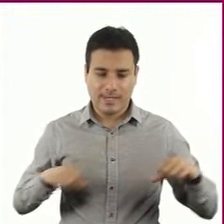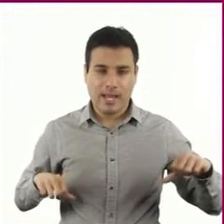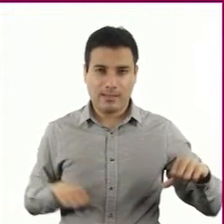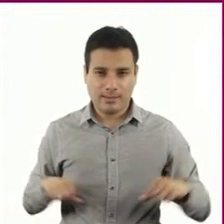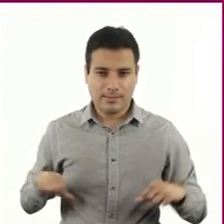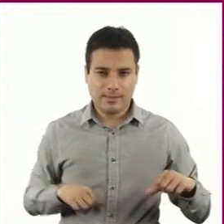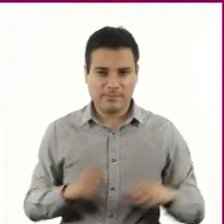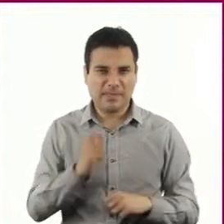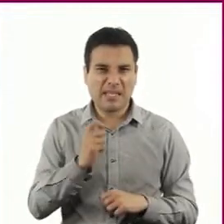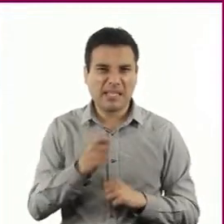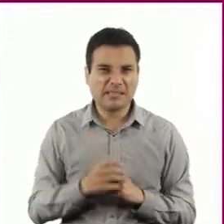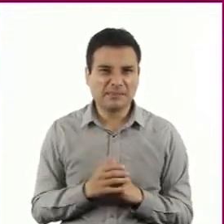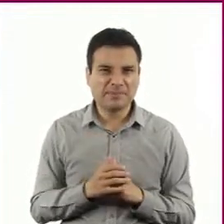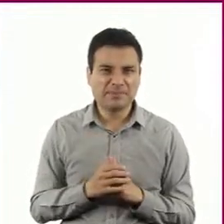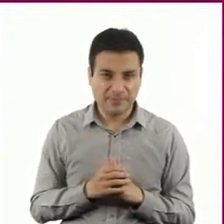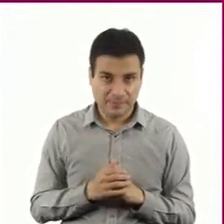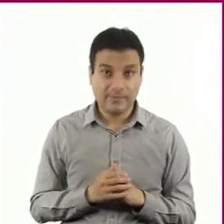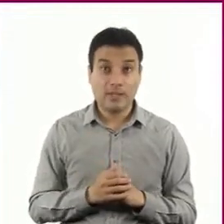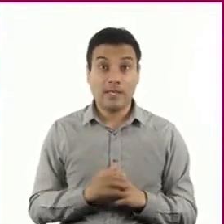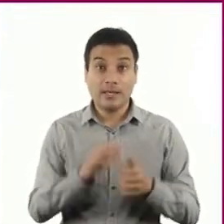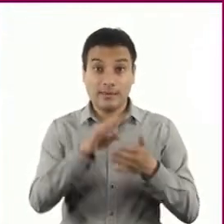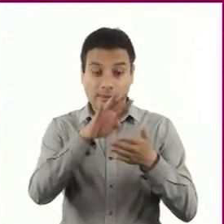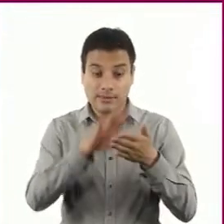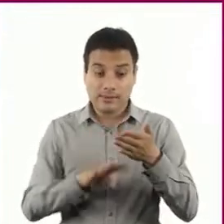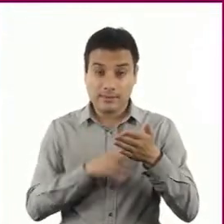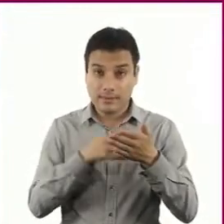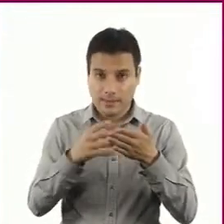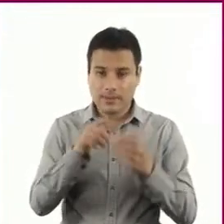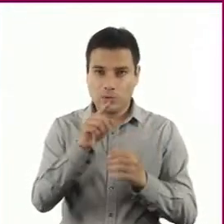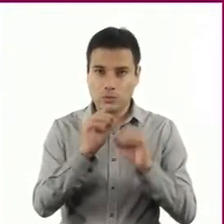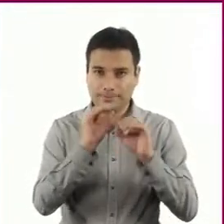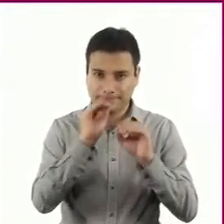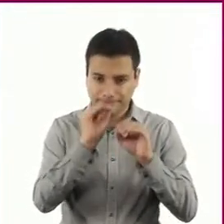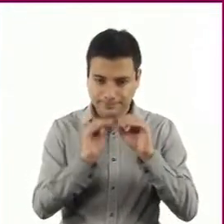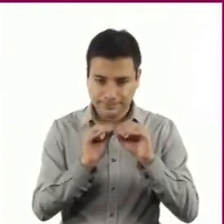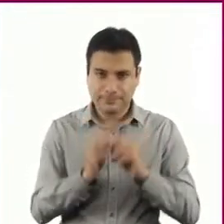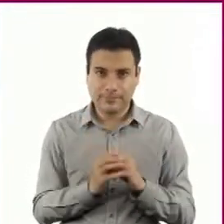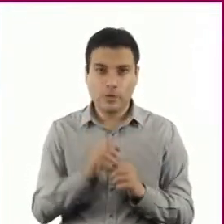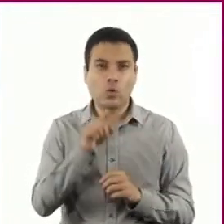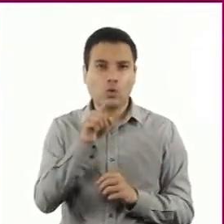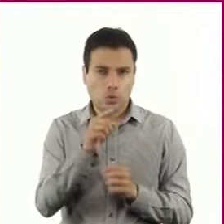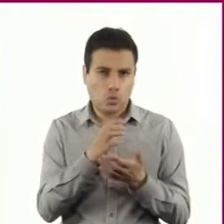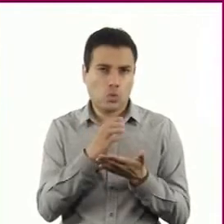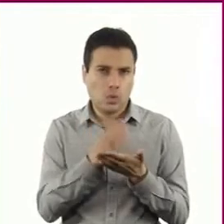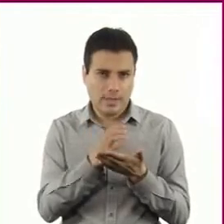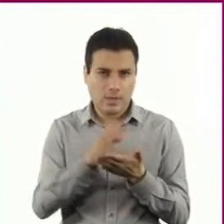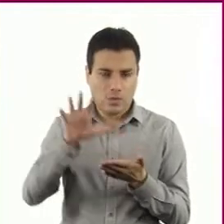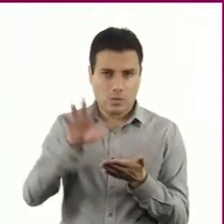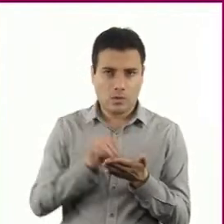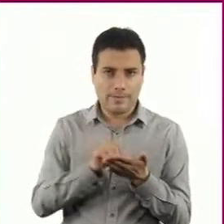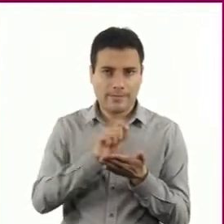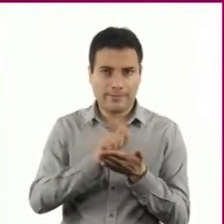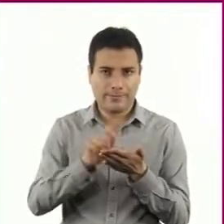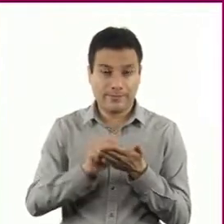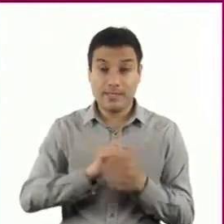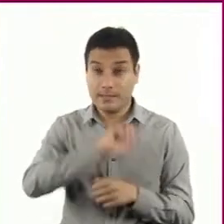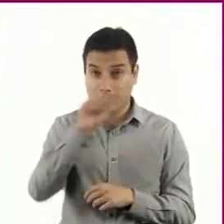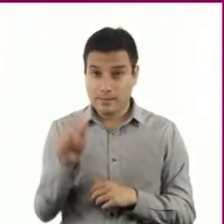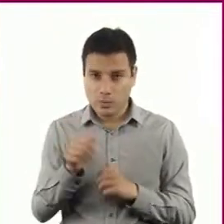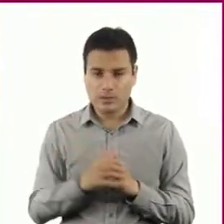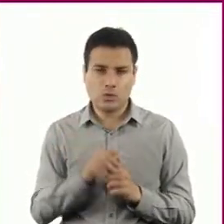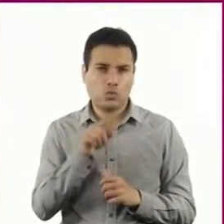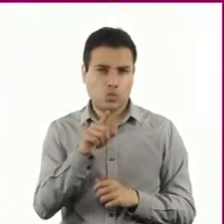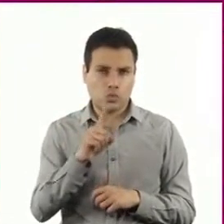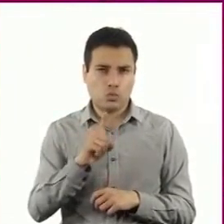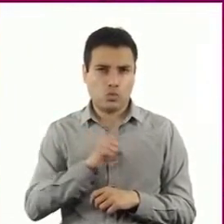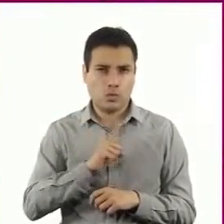consiste en completar la información de una tabla. En casa, tomen nota en su cuaderno de la información para posteriormente resolver